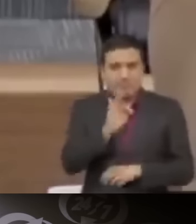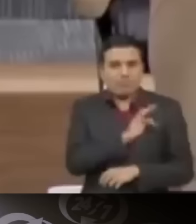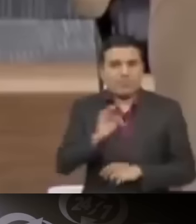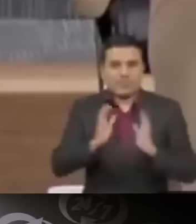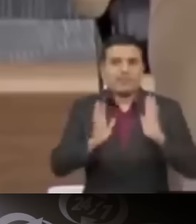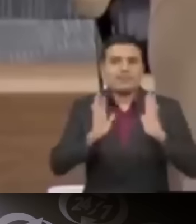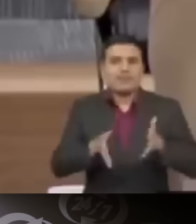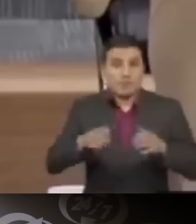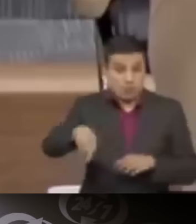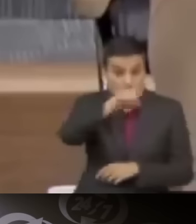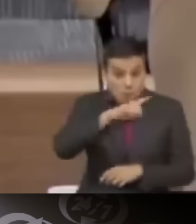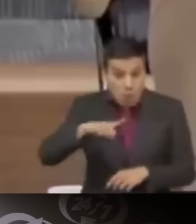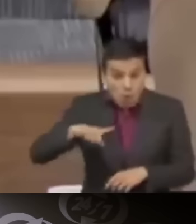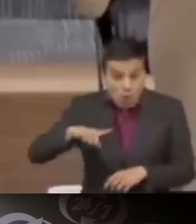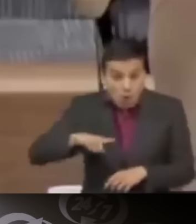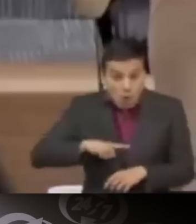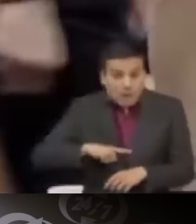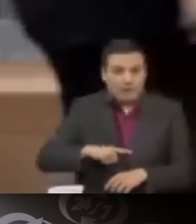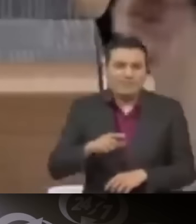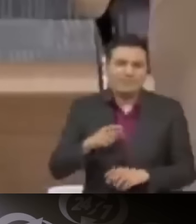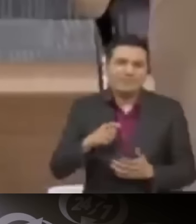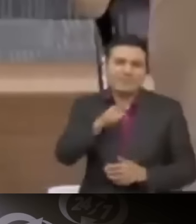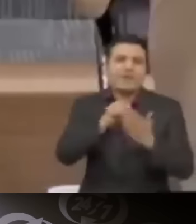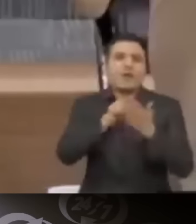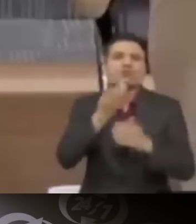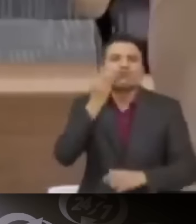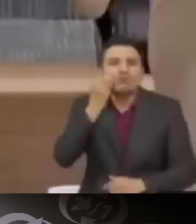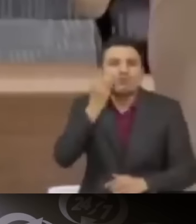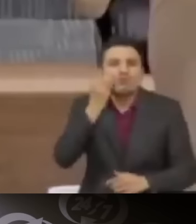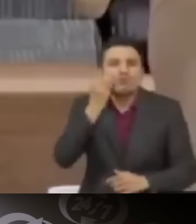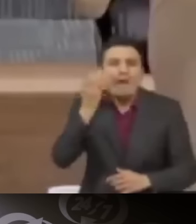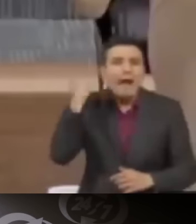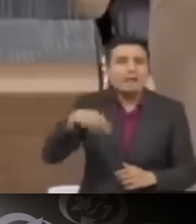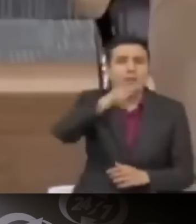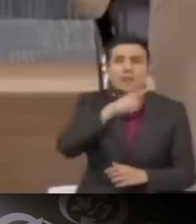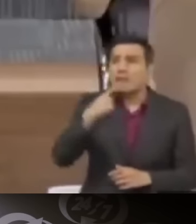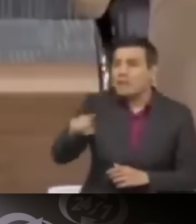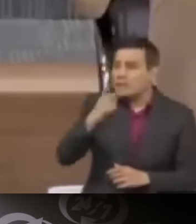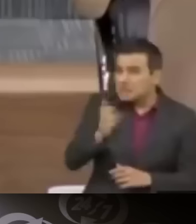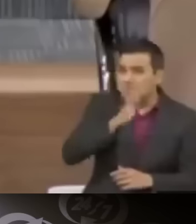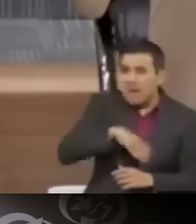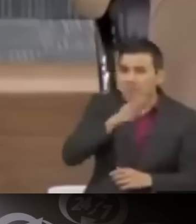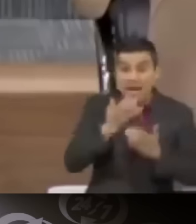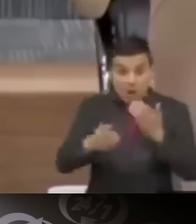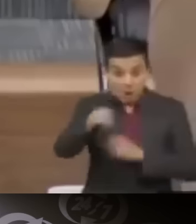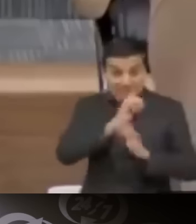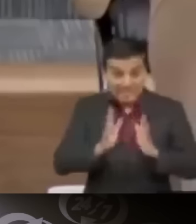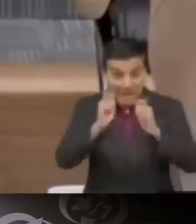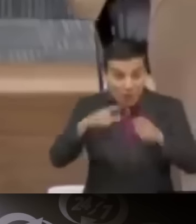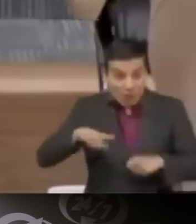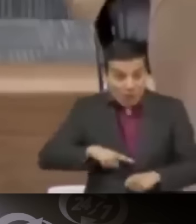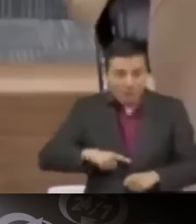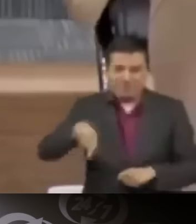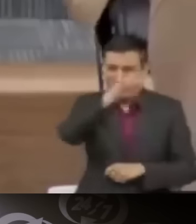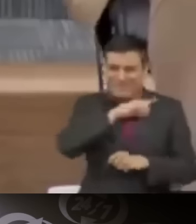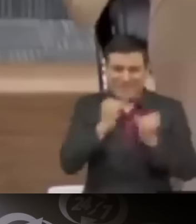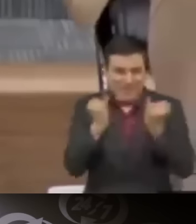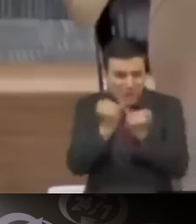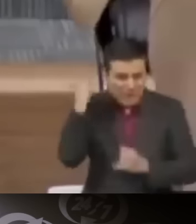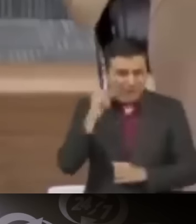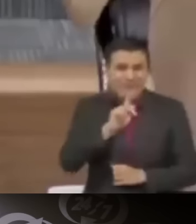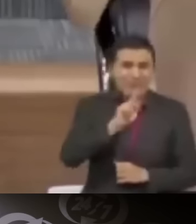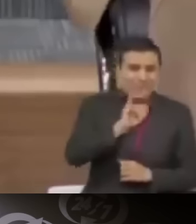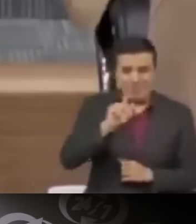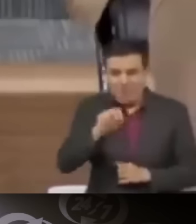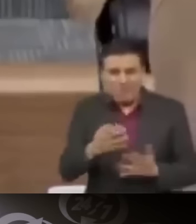que los que hoy gobiernan enseñaran que no iban a hacer lo que tanto denunciar. Pero como gobierno no son iguales, son mucho peores.